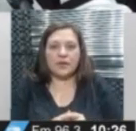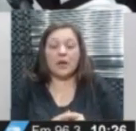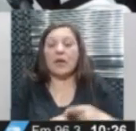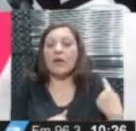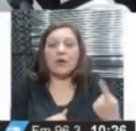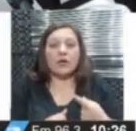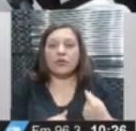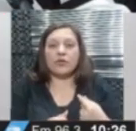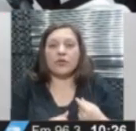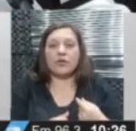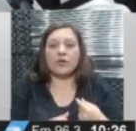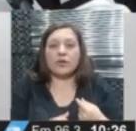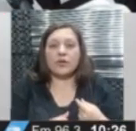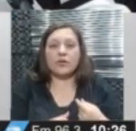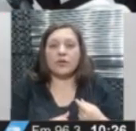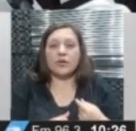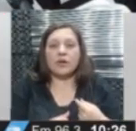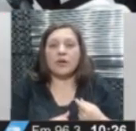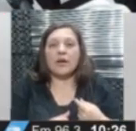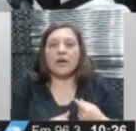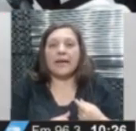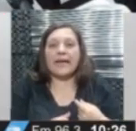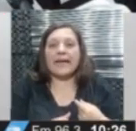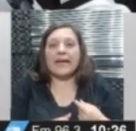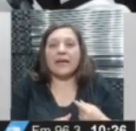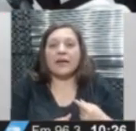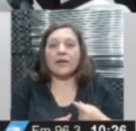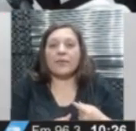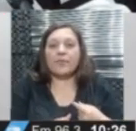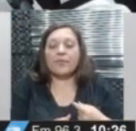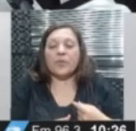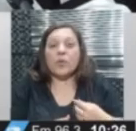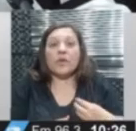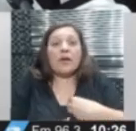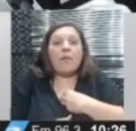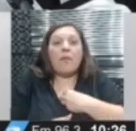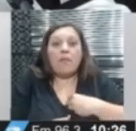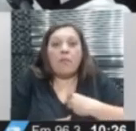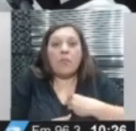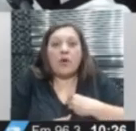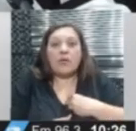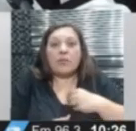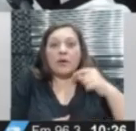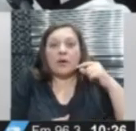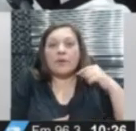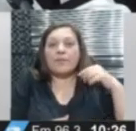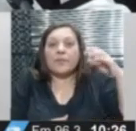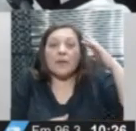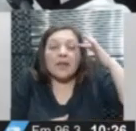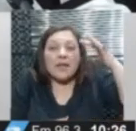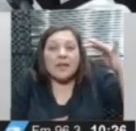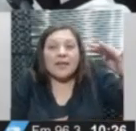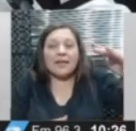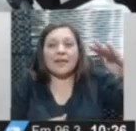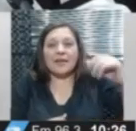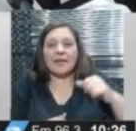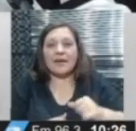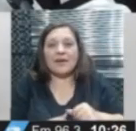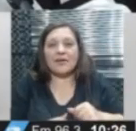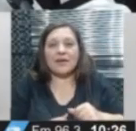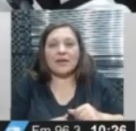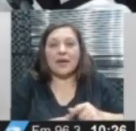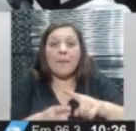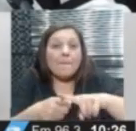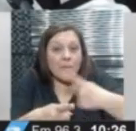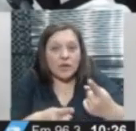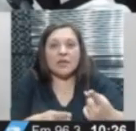compromiso con nadie no no nosotros tenemos nuestra nuestra propia ideología que no es eh principalmente la que se la que